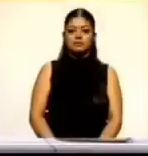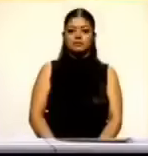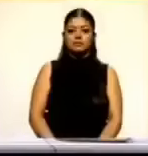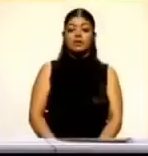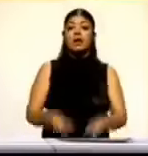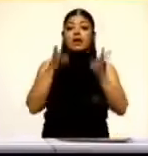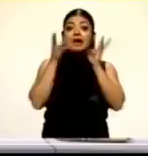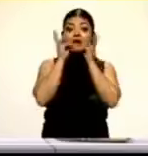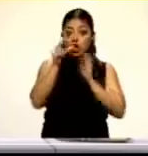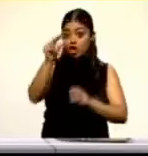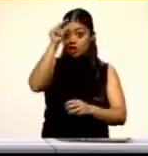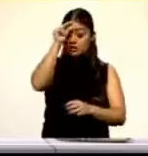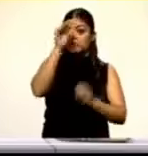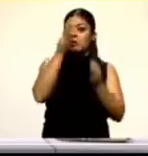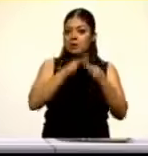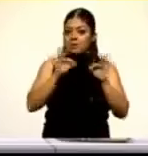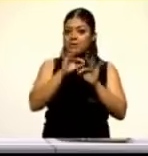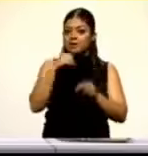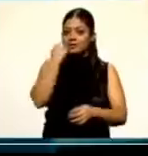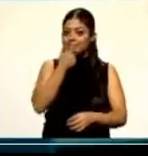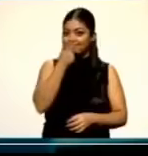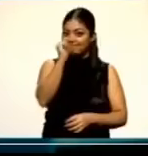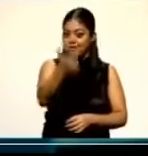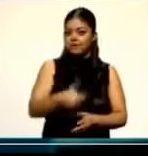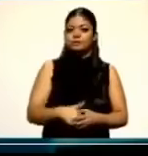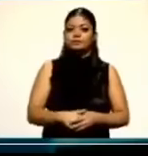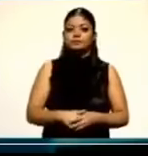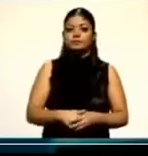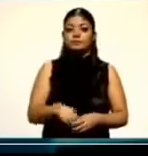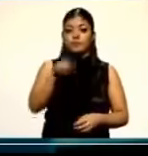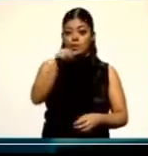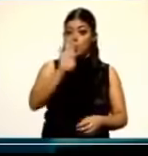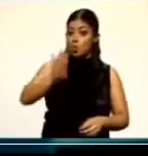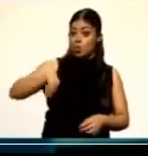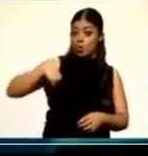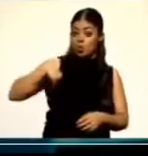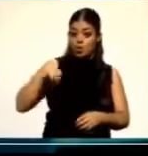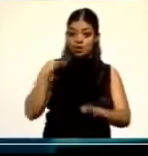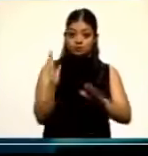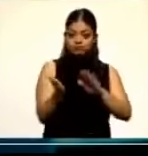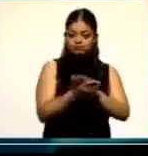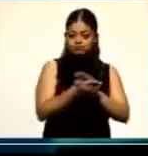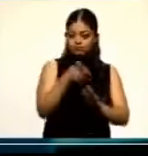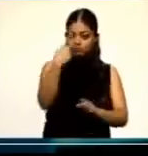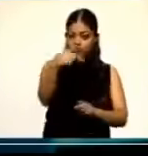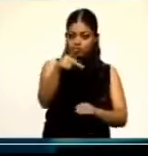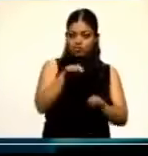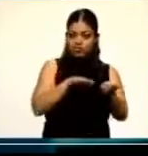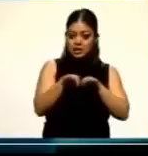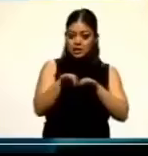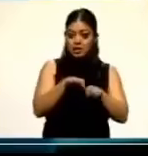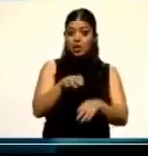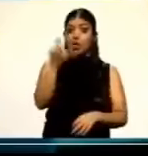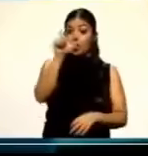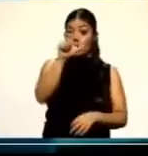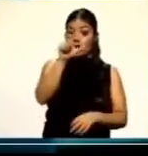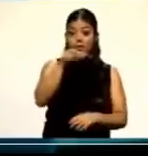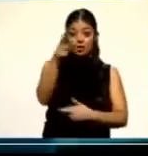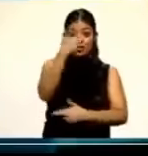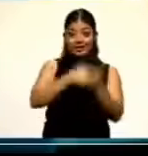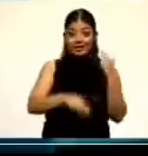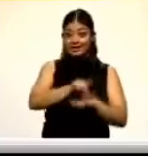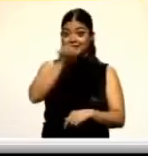Ajololisto tiene algo muy importante que decirnos. Guarda tus trabajos en tu carpeta de experiencias para que cuando volvamos a la